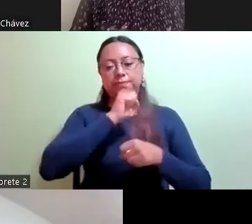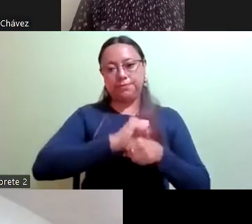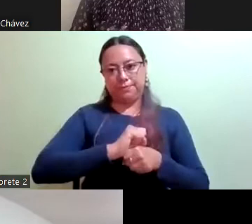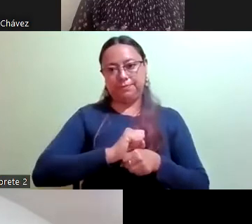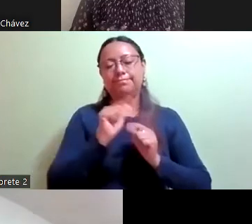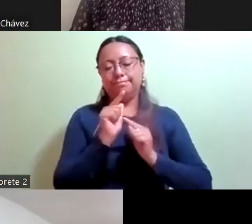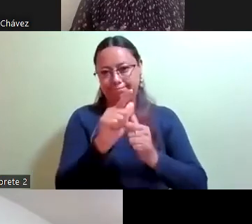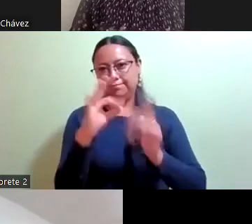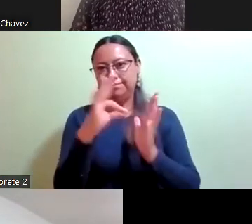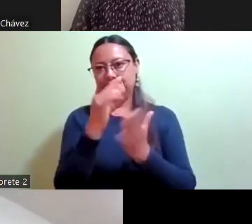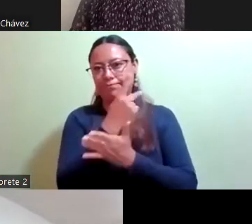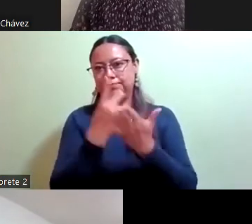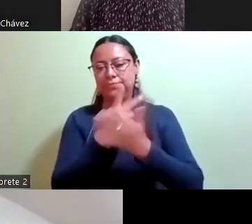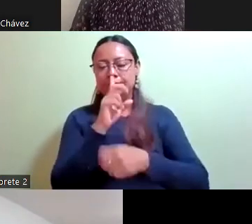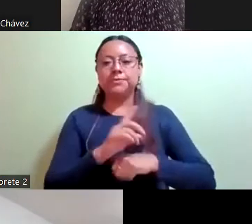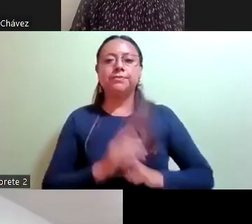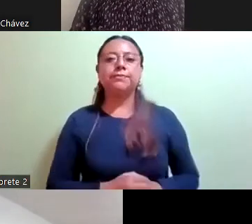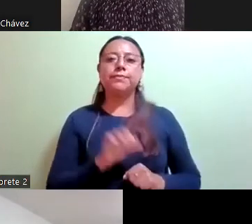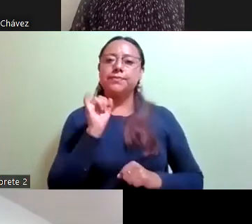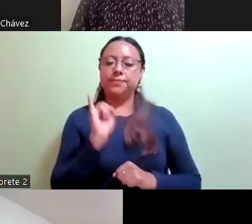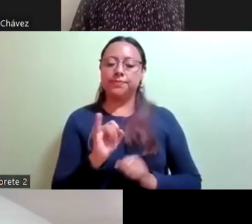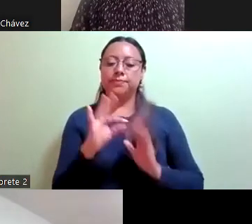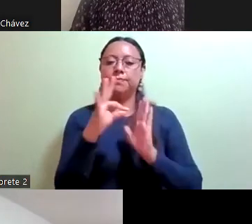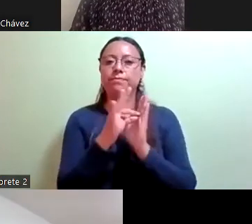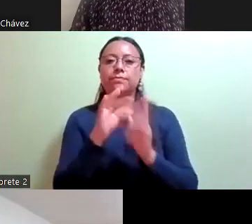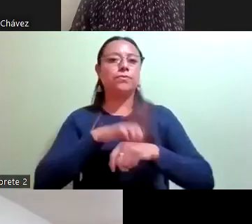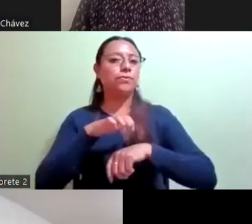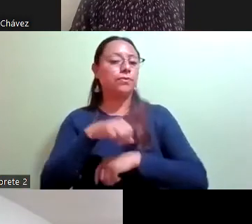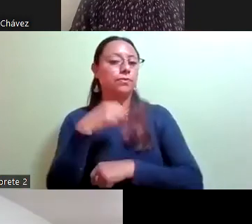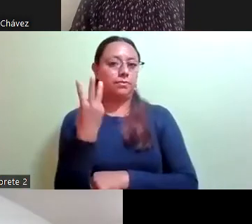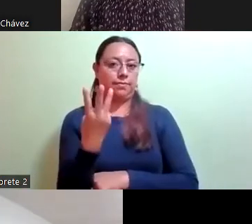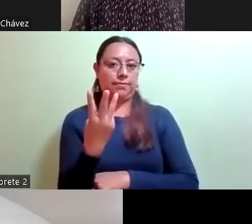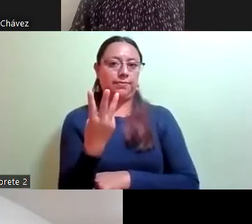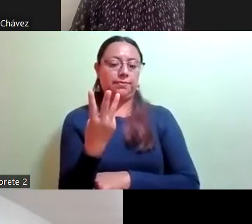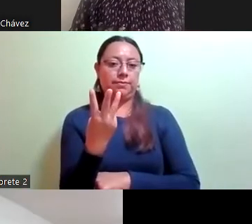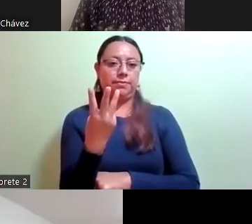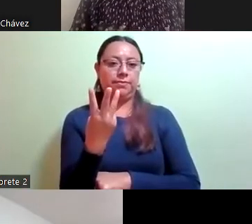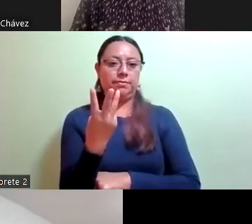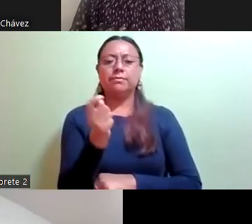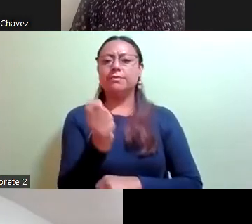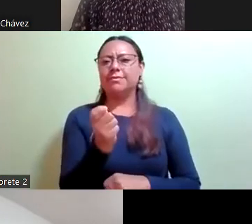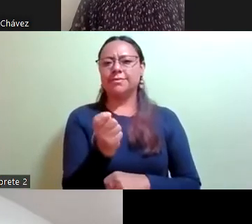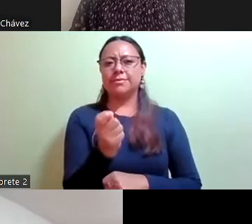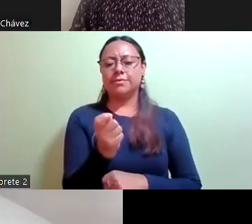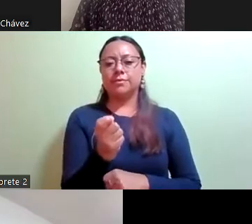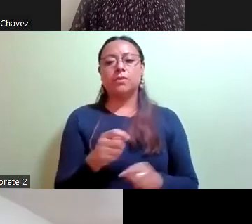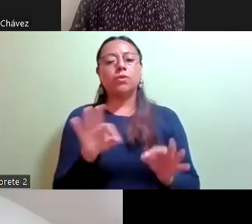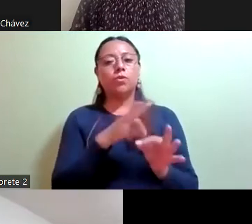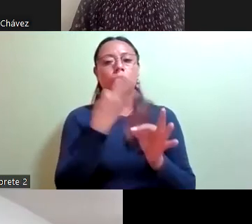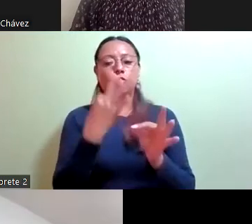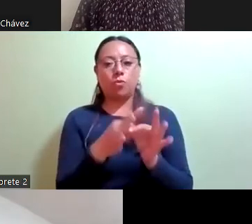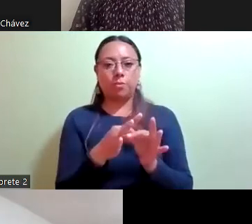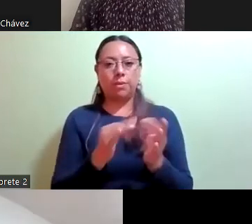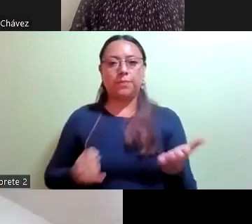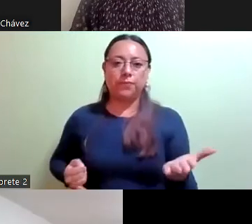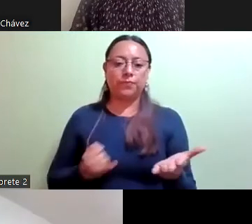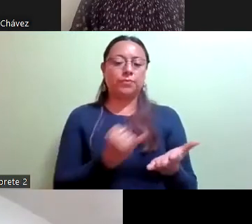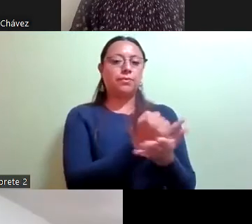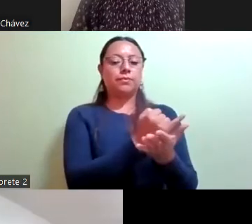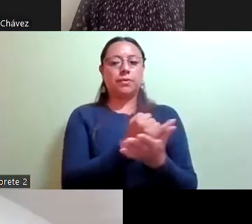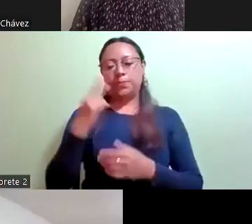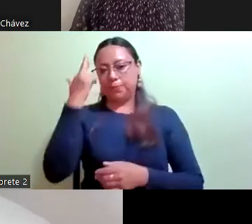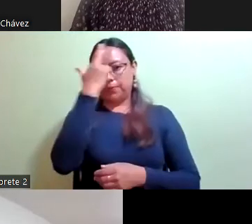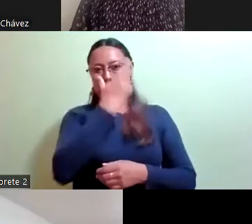punto. Sí, es el punto número 3, relacionado al cumplimiento a la resolución del recurso de